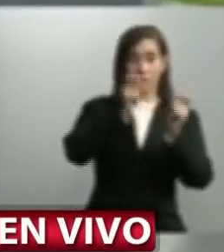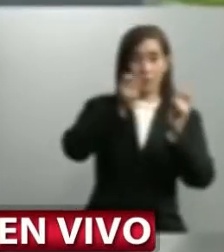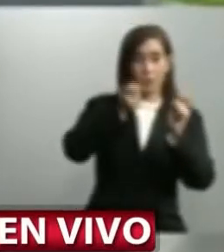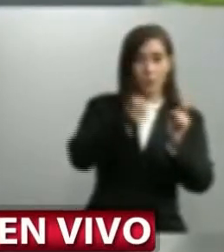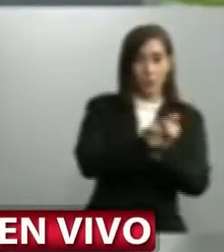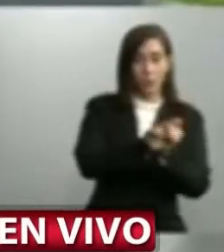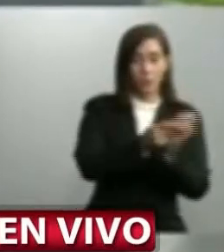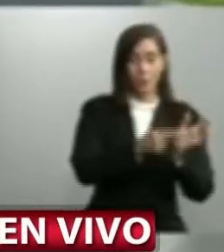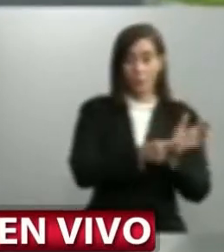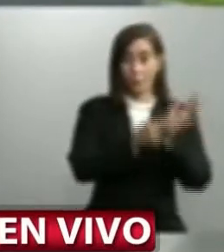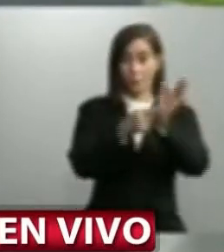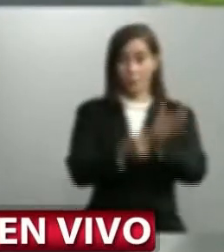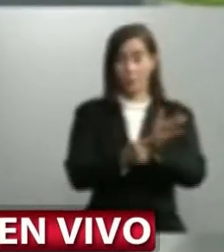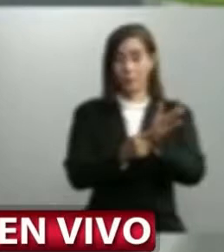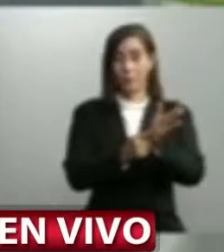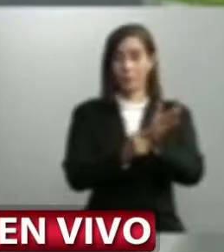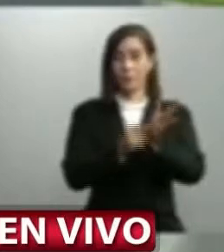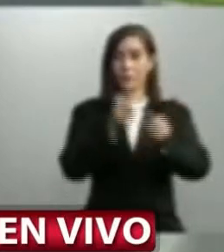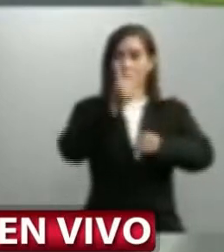van a implementar.